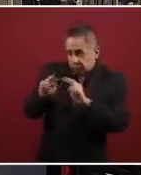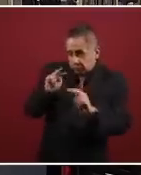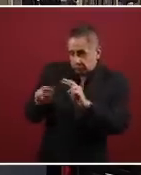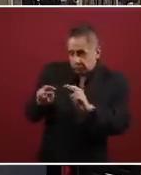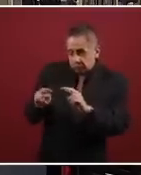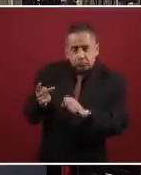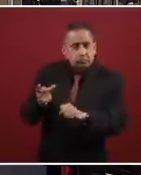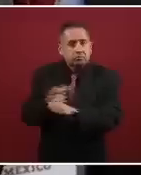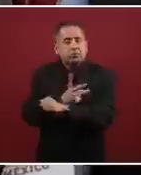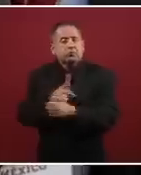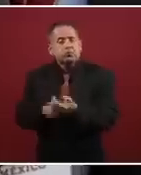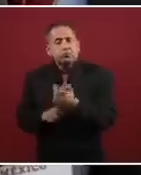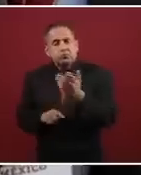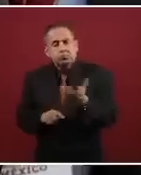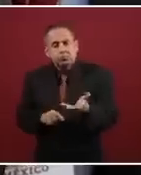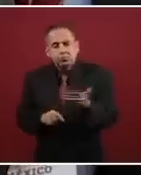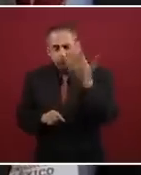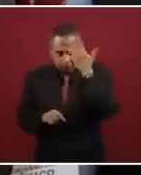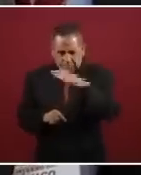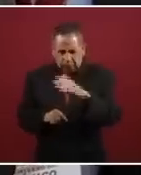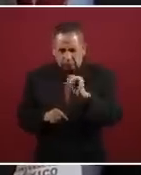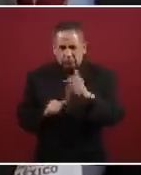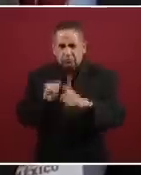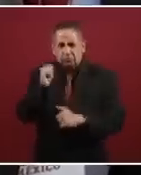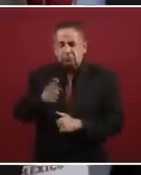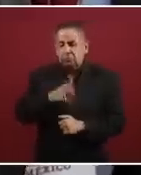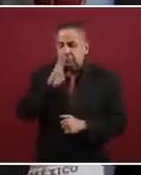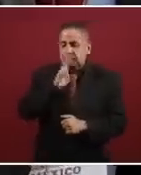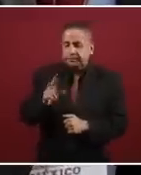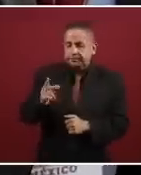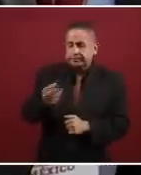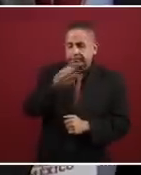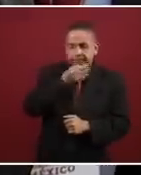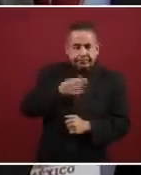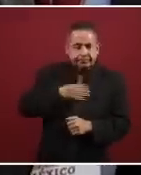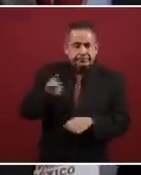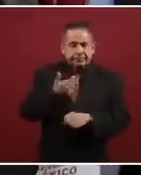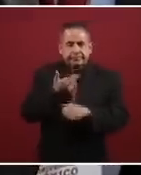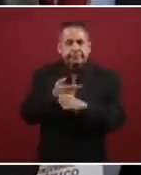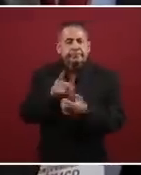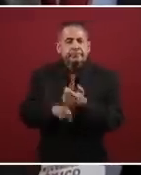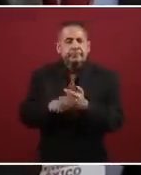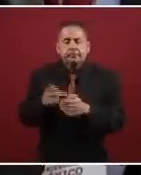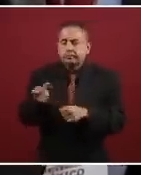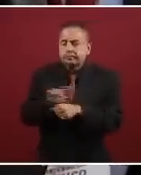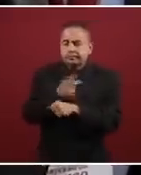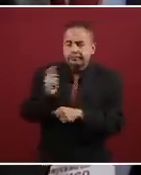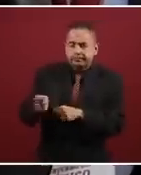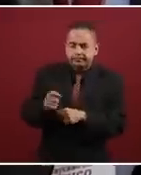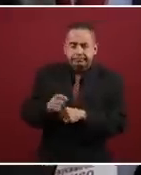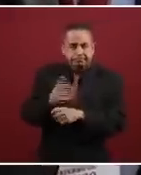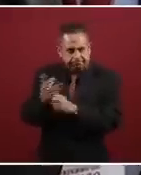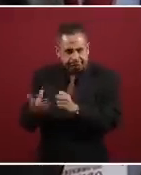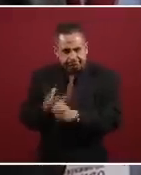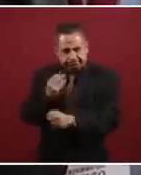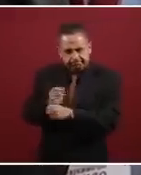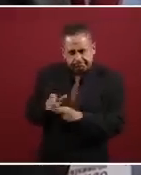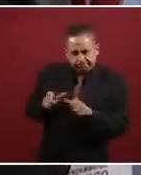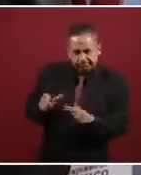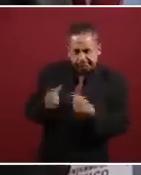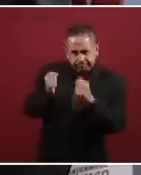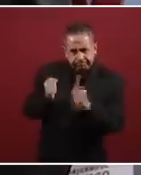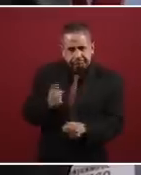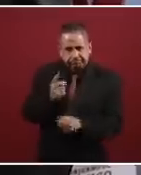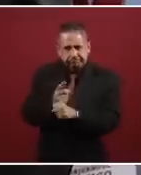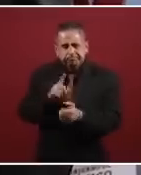si se recibió reporte del secretario sobre este tema. Se está reforzando nuevamente la seguridad